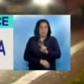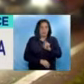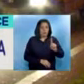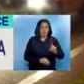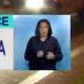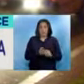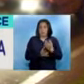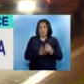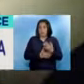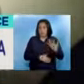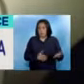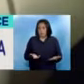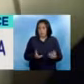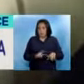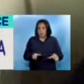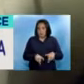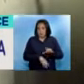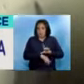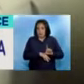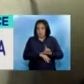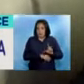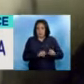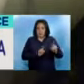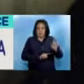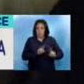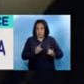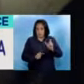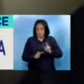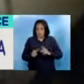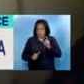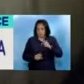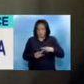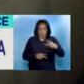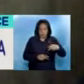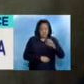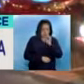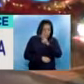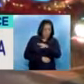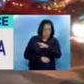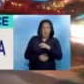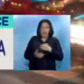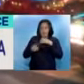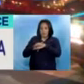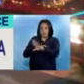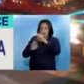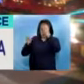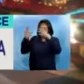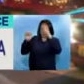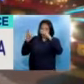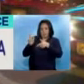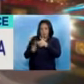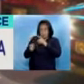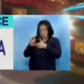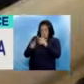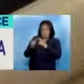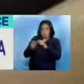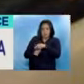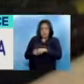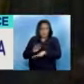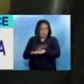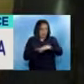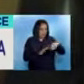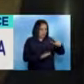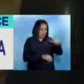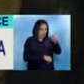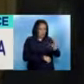Arequipa, en Lince. Algunos vecinos señalan que estaba bebiendo alcohol en la discoteca Burritos. Salió del local y sin